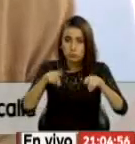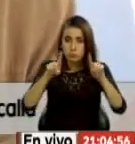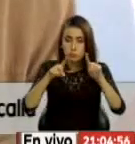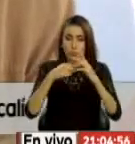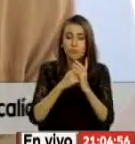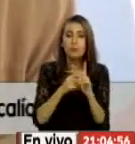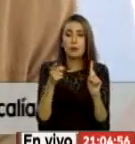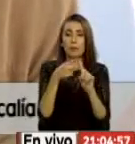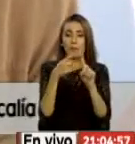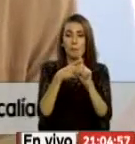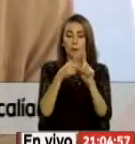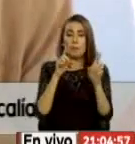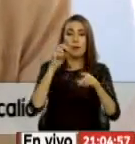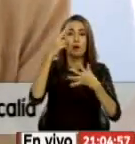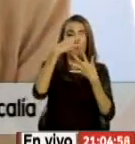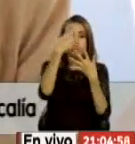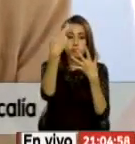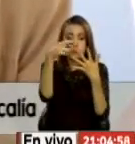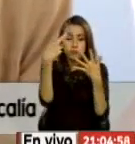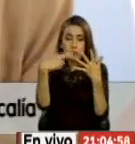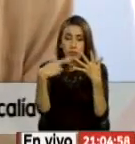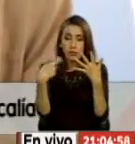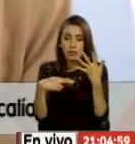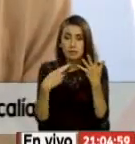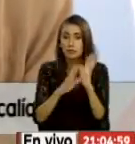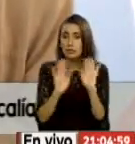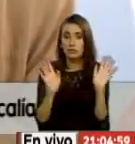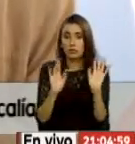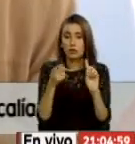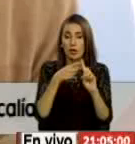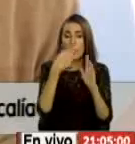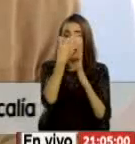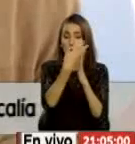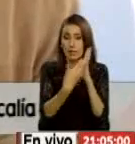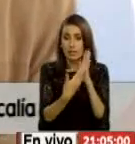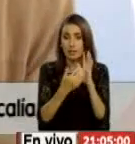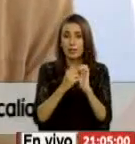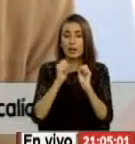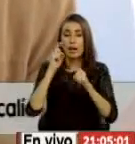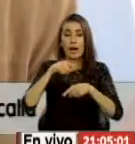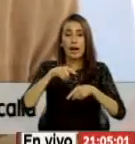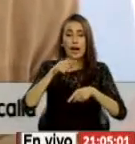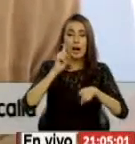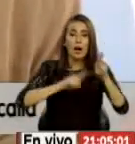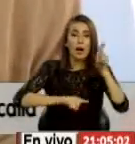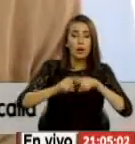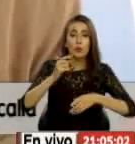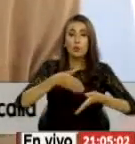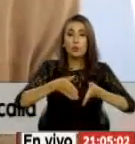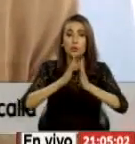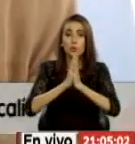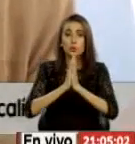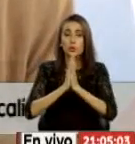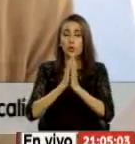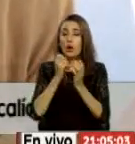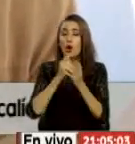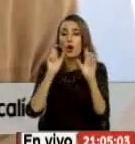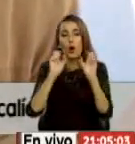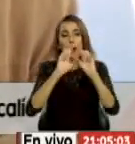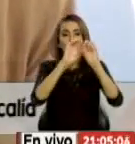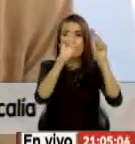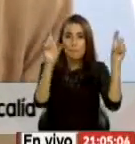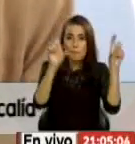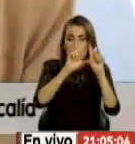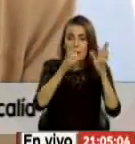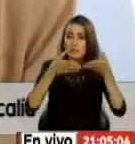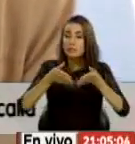instrumentos internos administrativos que nos permiten, bajo el pedido de cierto importador o de cierto sector,